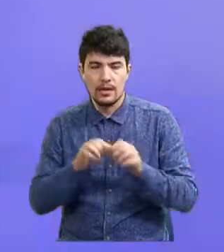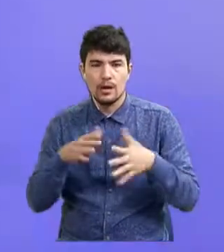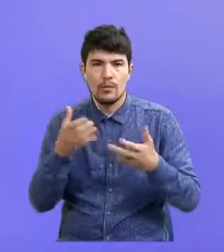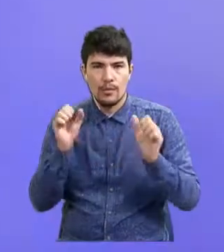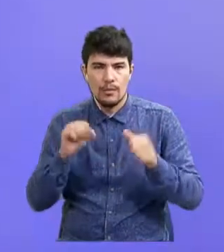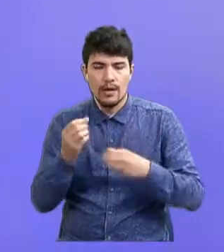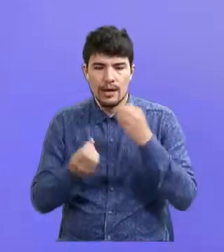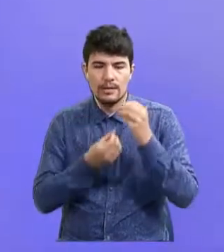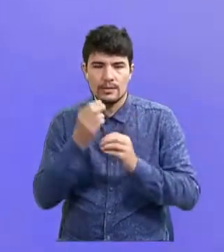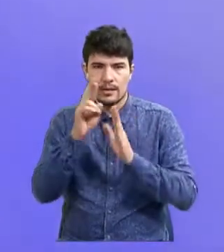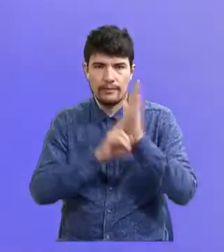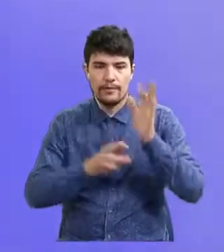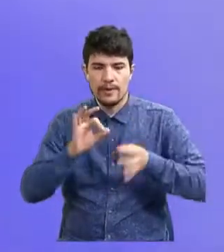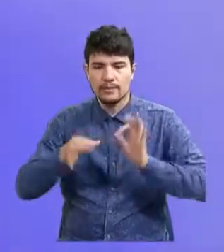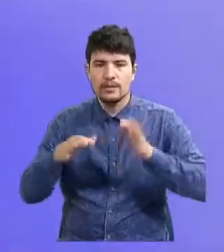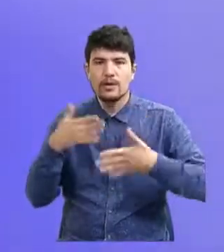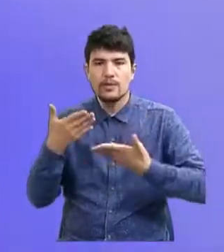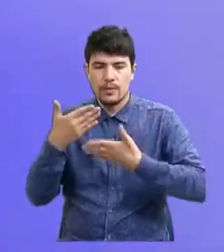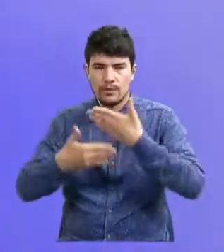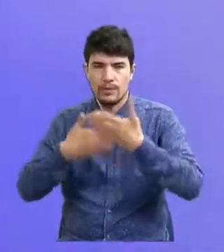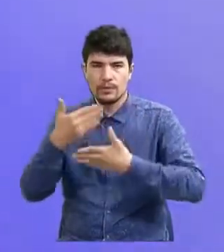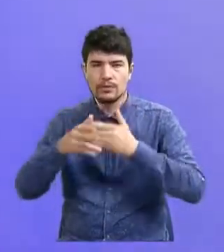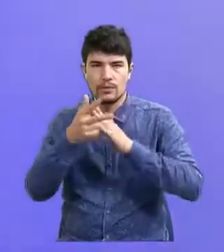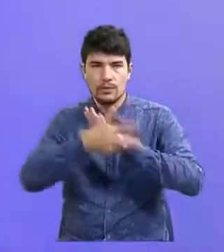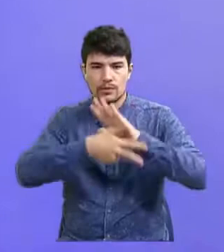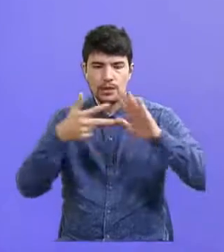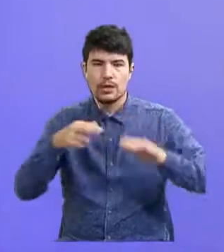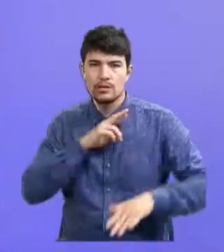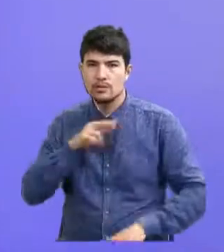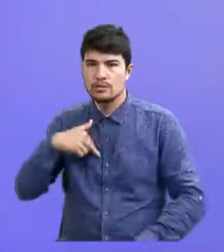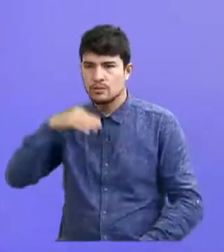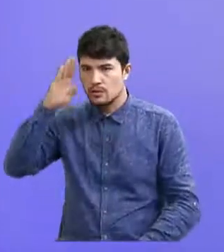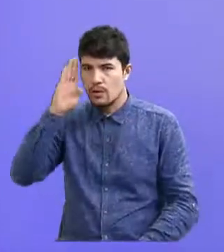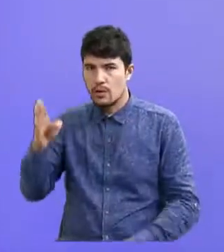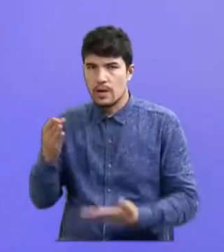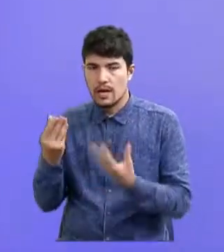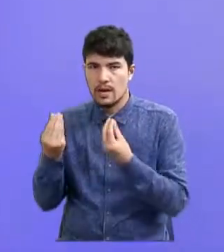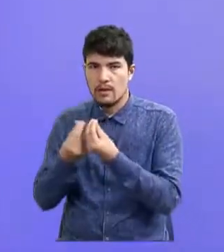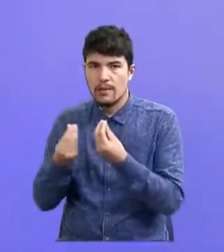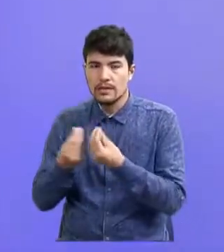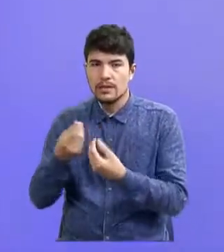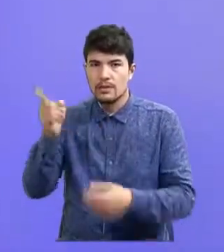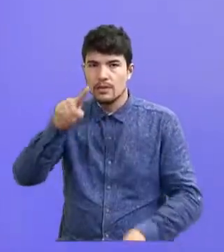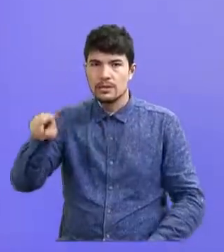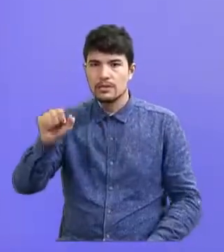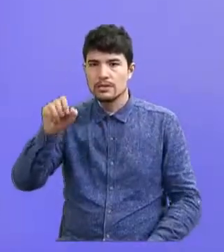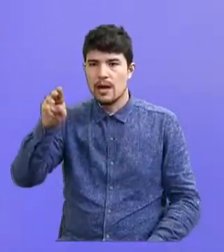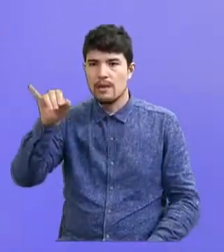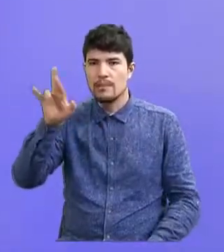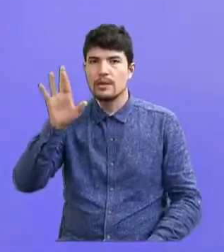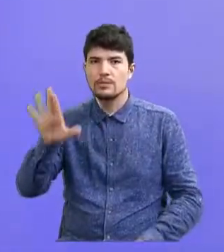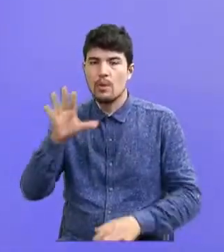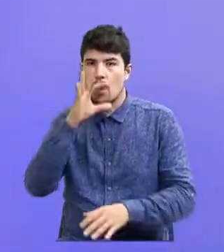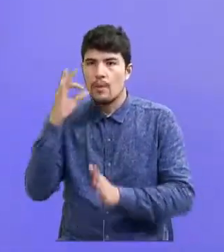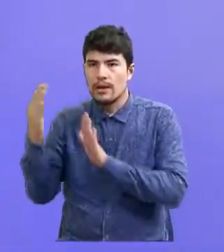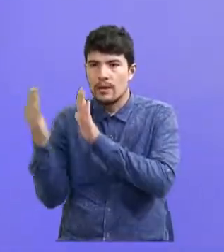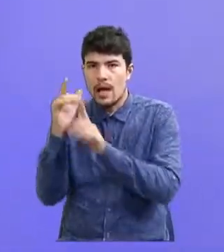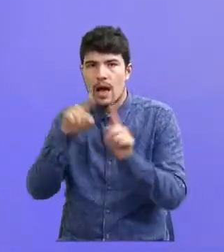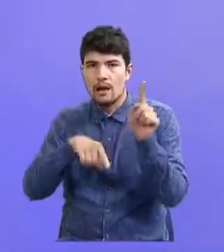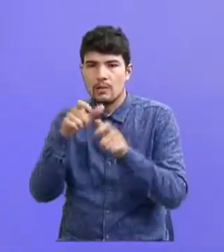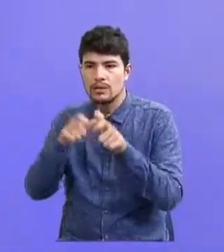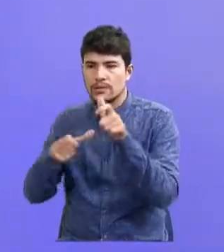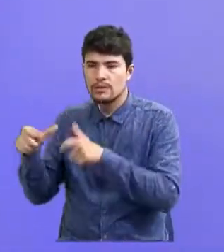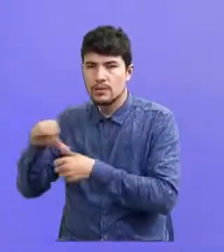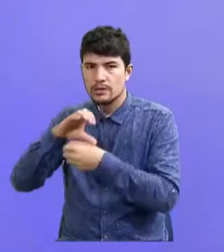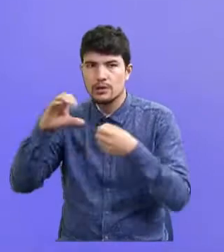la reforma a la justicia a través de la constituyente. Nos vamos a saludar a esa hora de la tarde a Samir Castillo. Pues él habló con algunos ciudadanos y eso